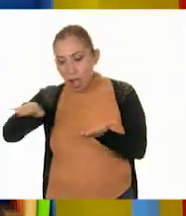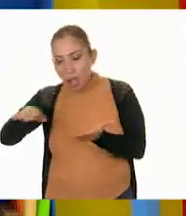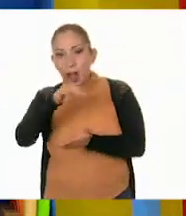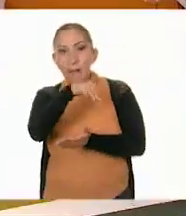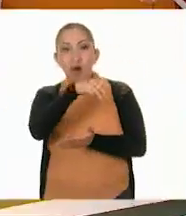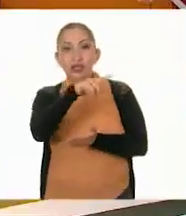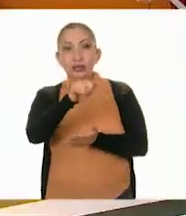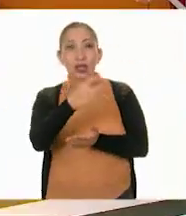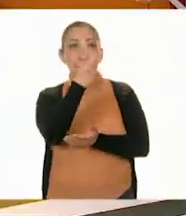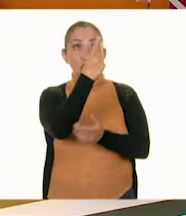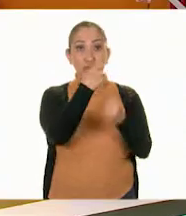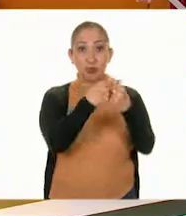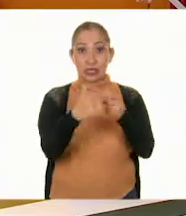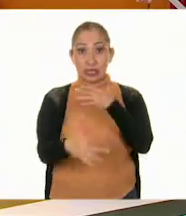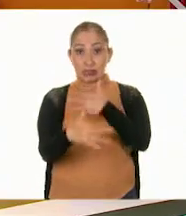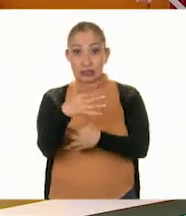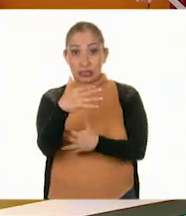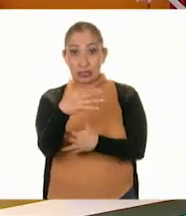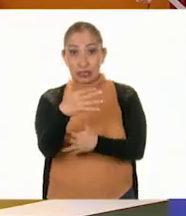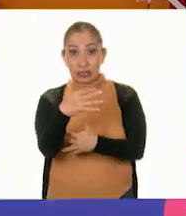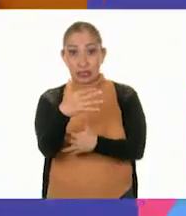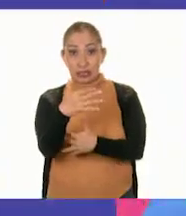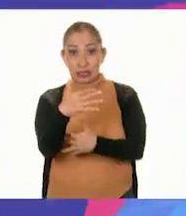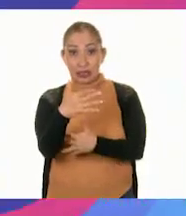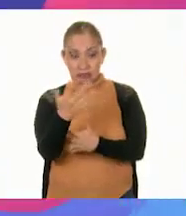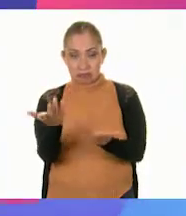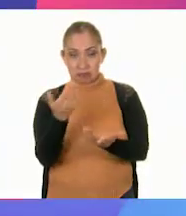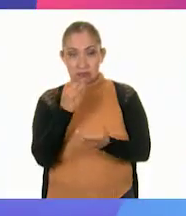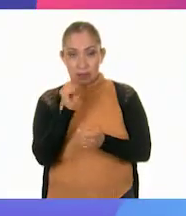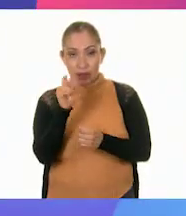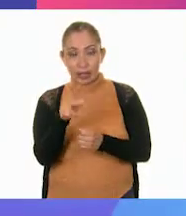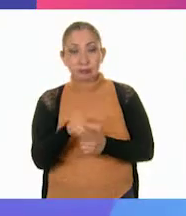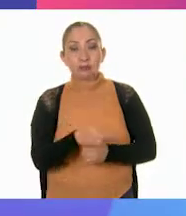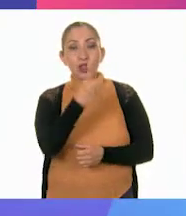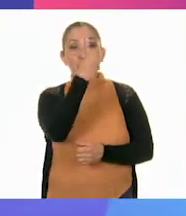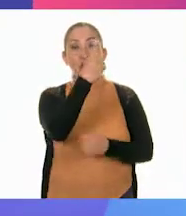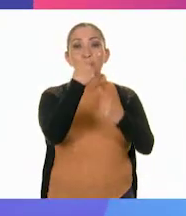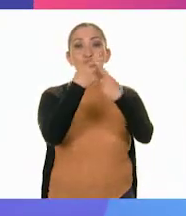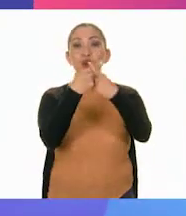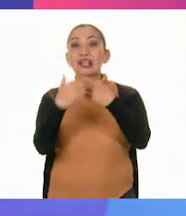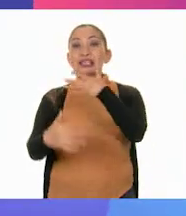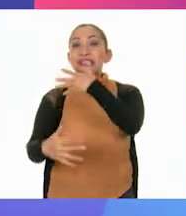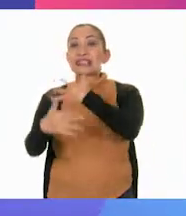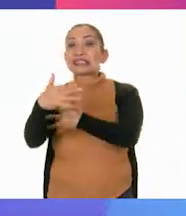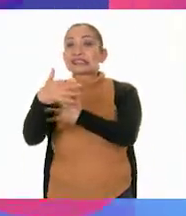2 por 15? ¿Sería? ¿Sí? Muy bien, vamos a colocarlo. 2 por 15.